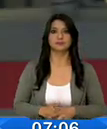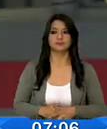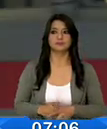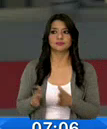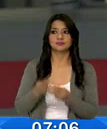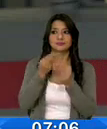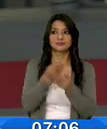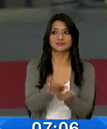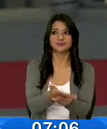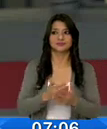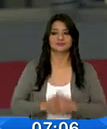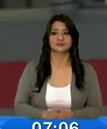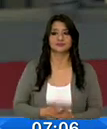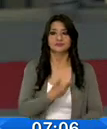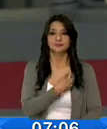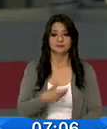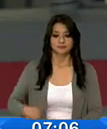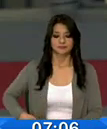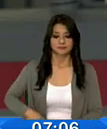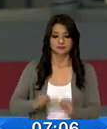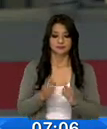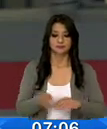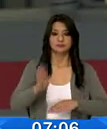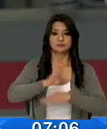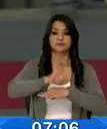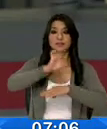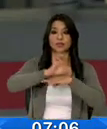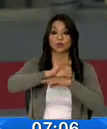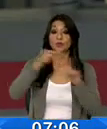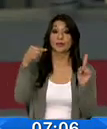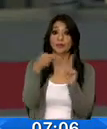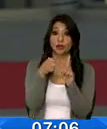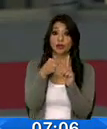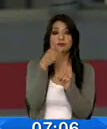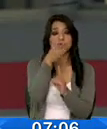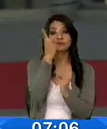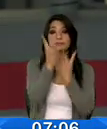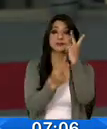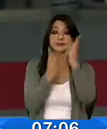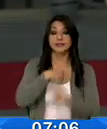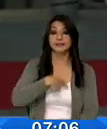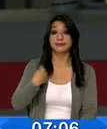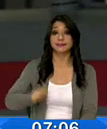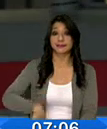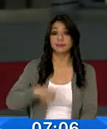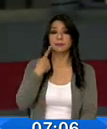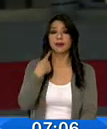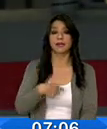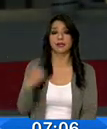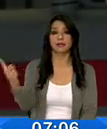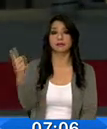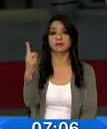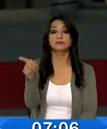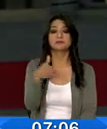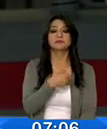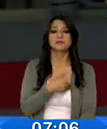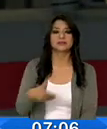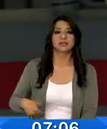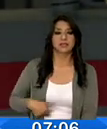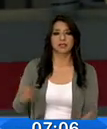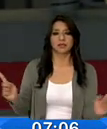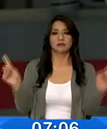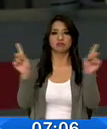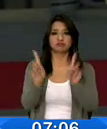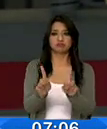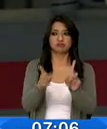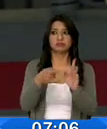Vamos a contarles ahora que el presidente de la Asamblea Nacional de Ecuador, César Litardo, visitó China, esto para reunirse con su homólogo asiático y hablar de